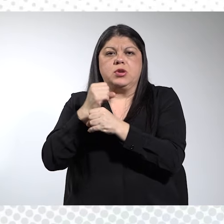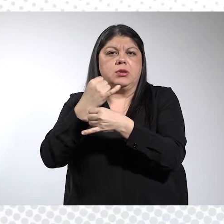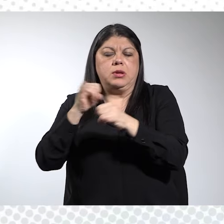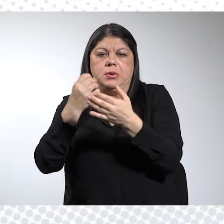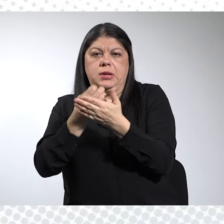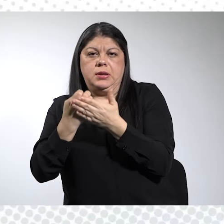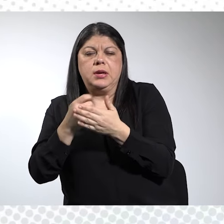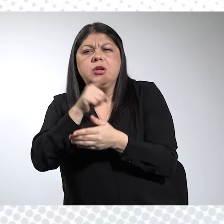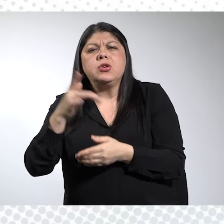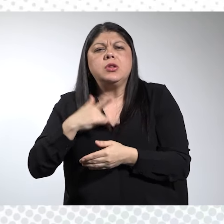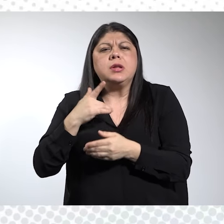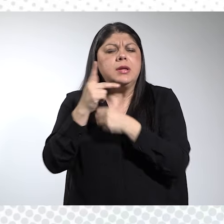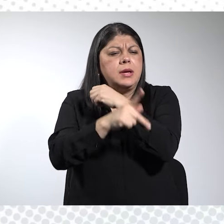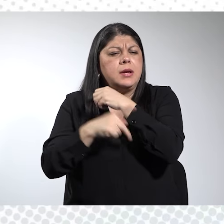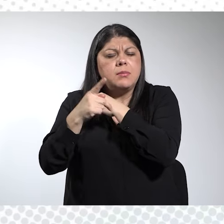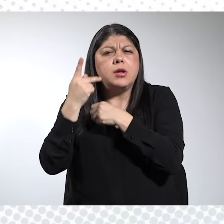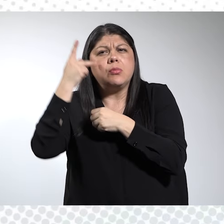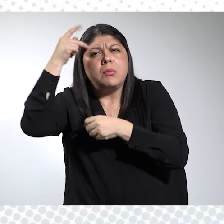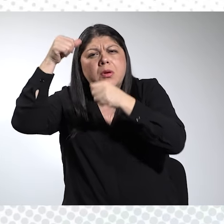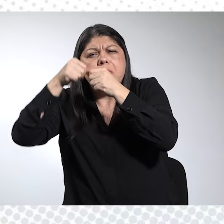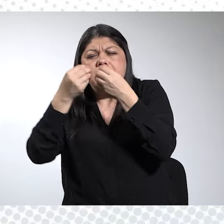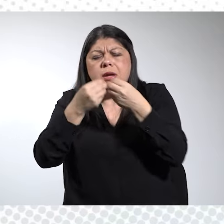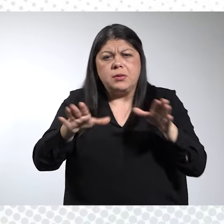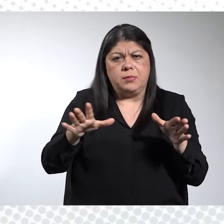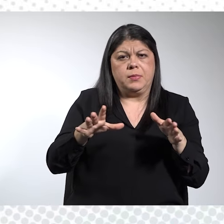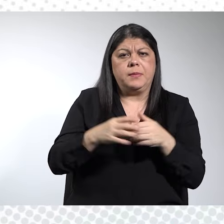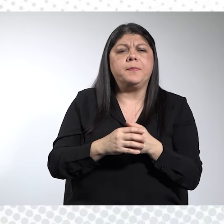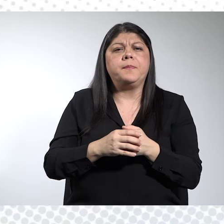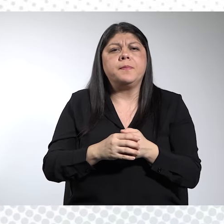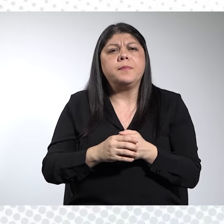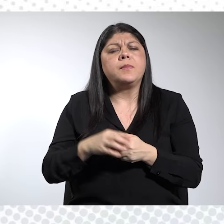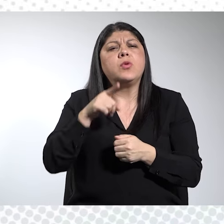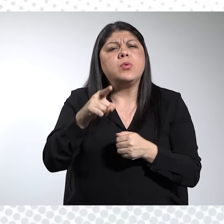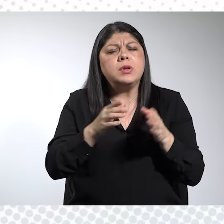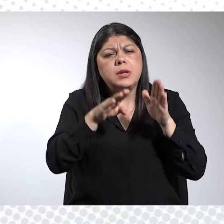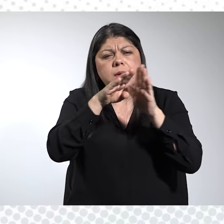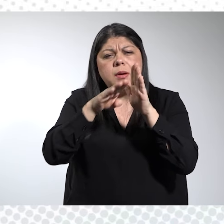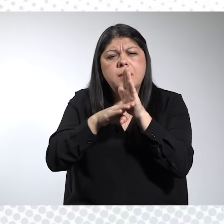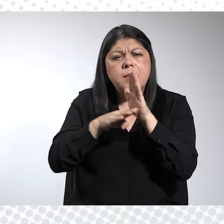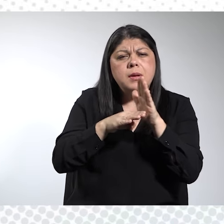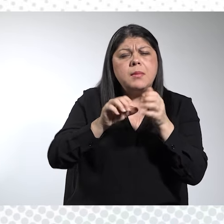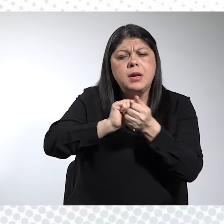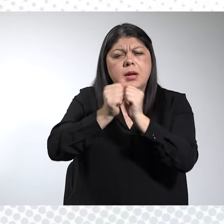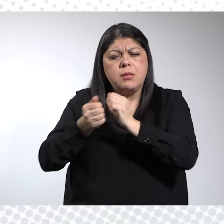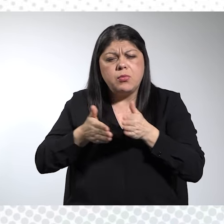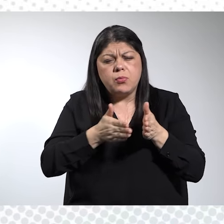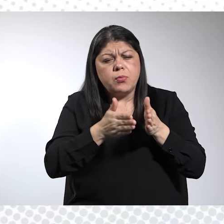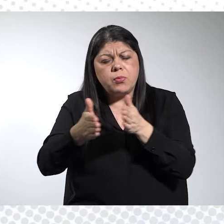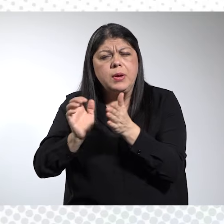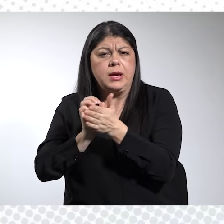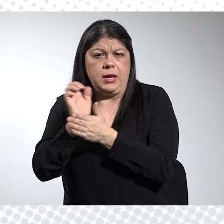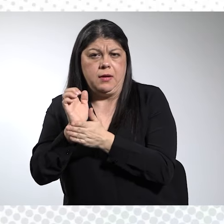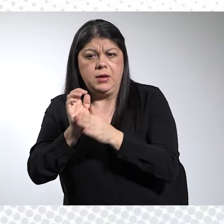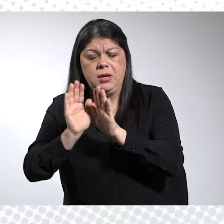independencia económica y que siente que pierden el país que sus padres y madres recuerdan. ¿Qué medidas tomará para reconstruir ese